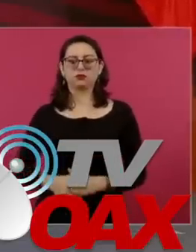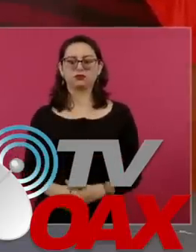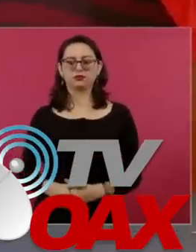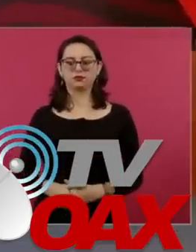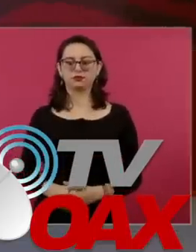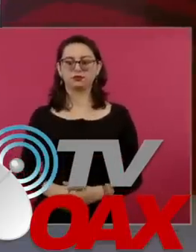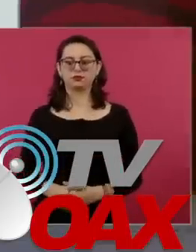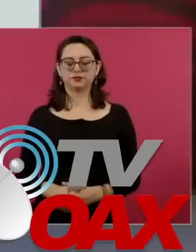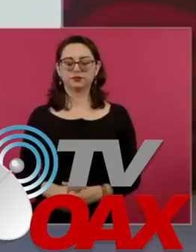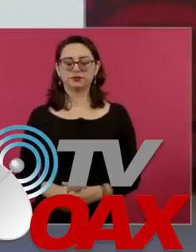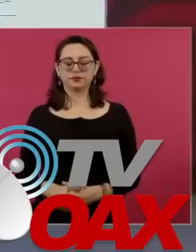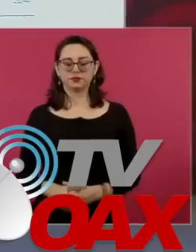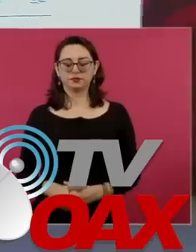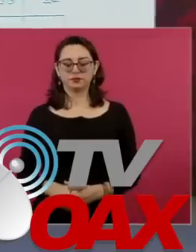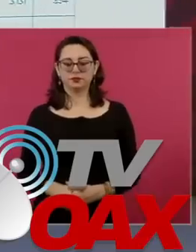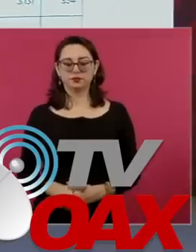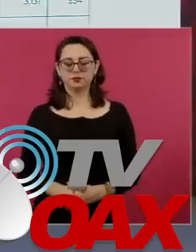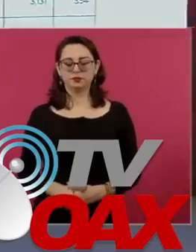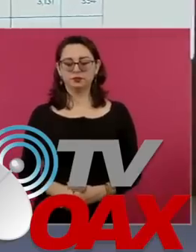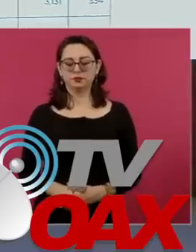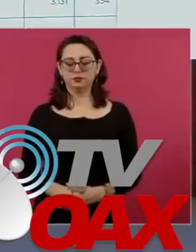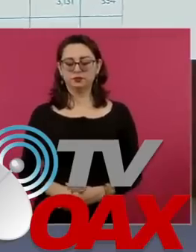Ah,